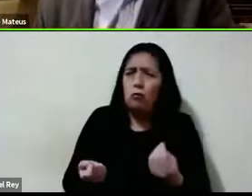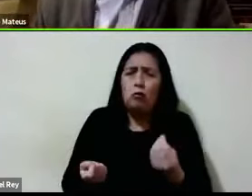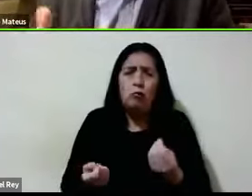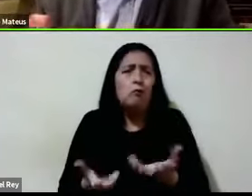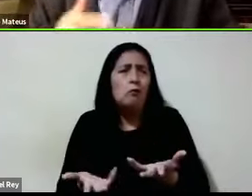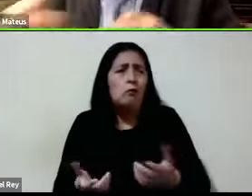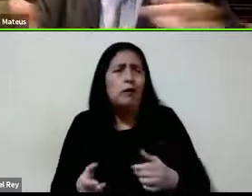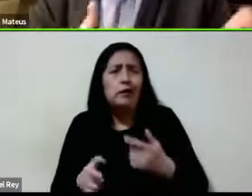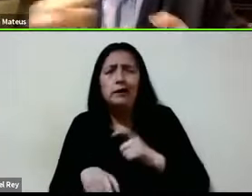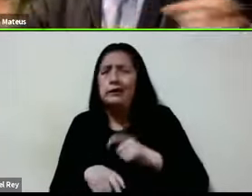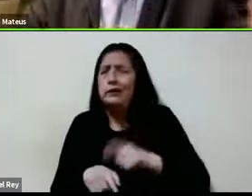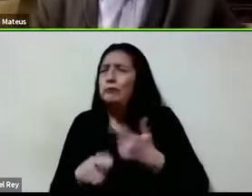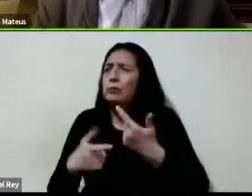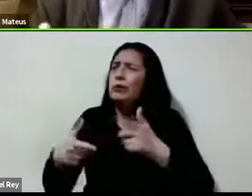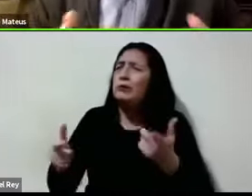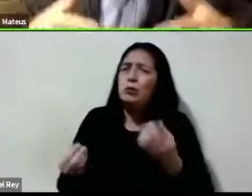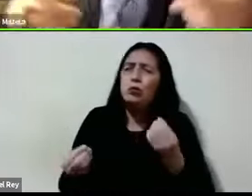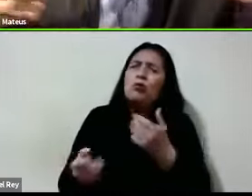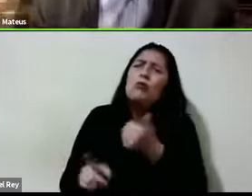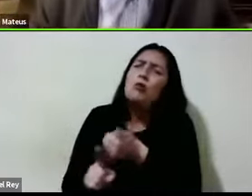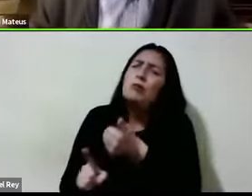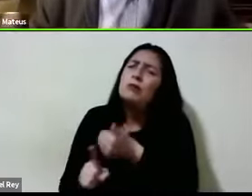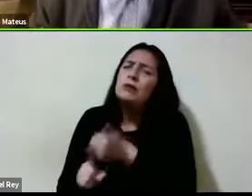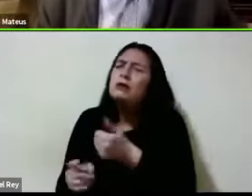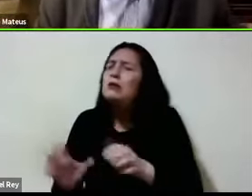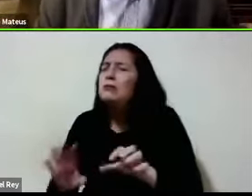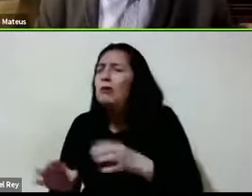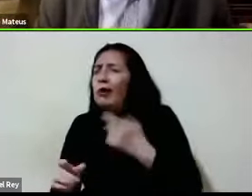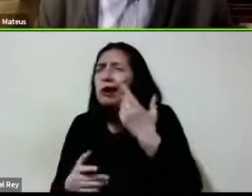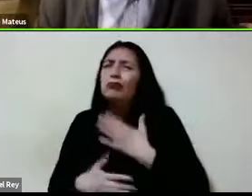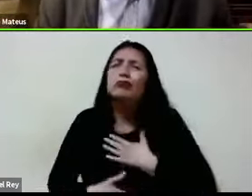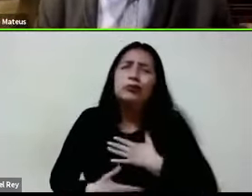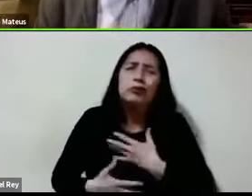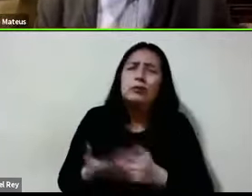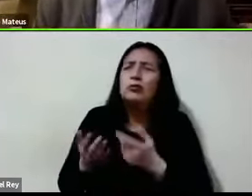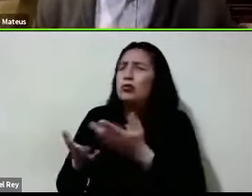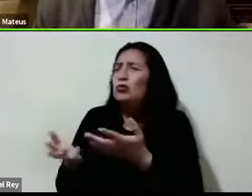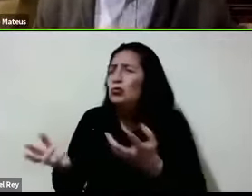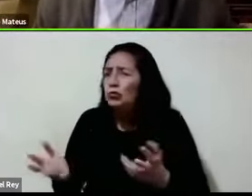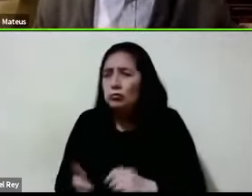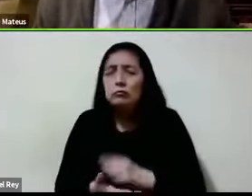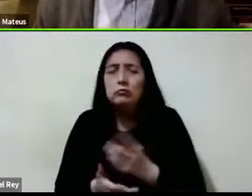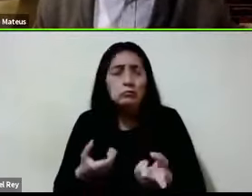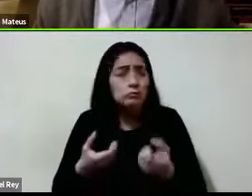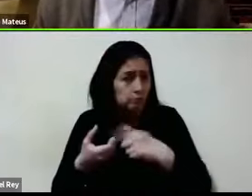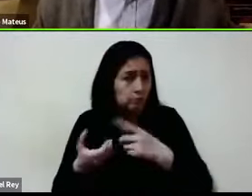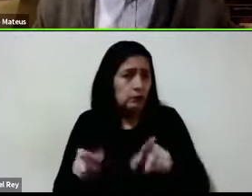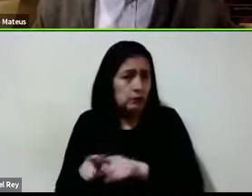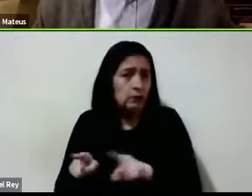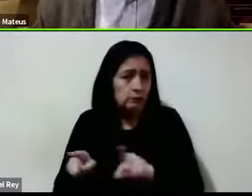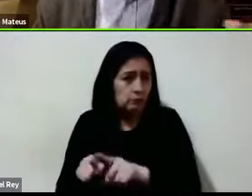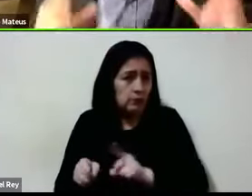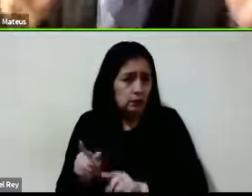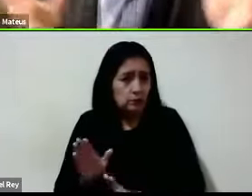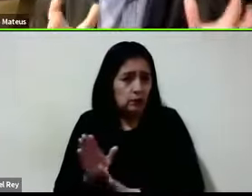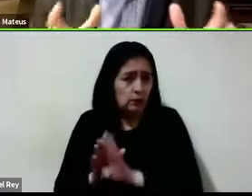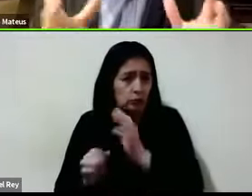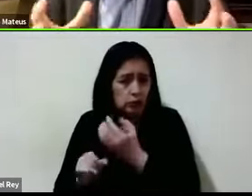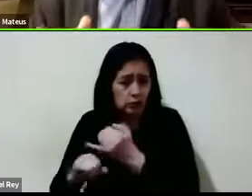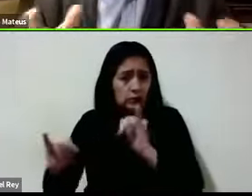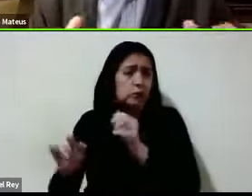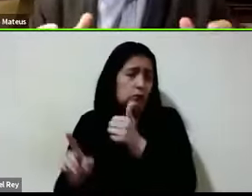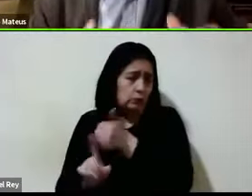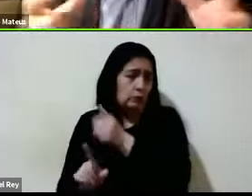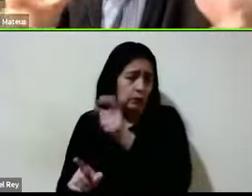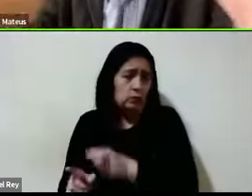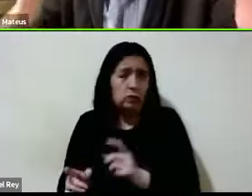ocio, gestionar su propio entretenimiento y sus propios recursos, ¿no? Es parte también del desarrollo de la autonomía. O sea, la autonomía no tiene que